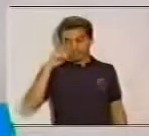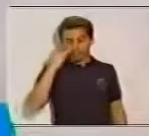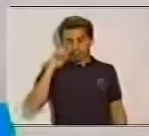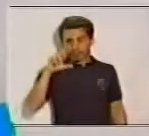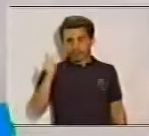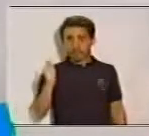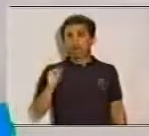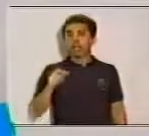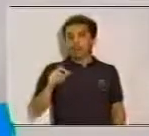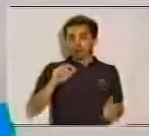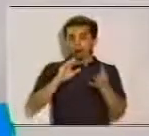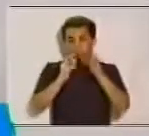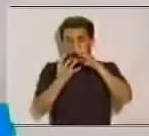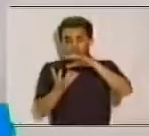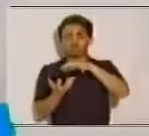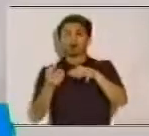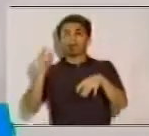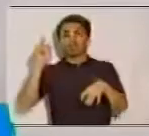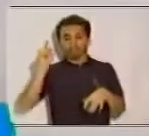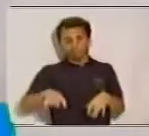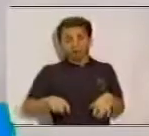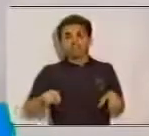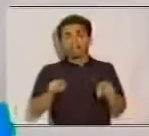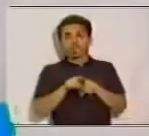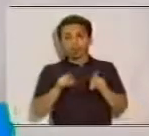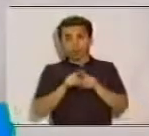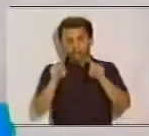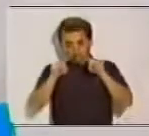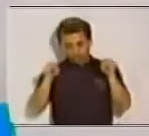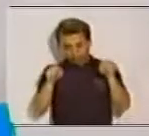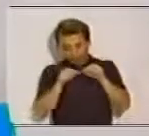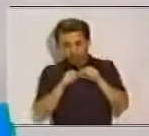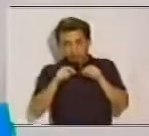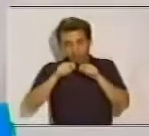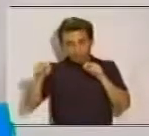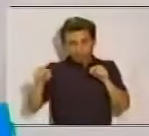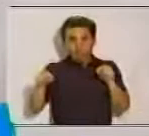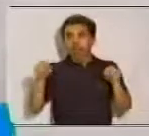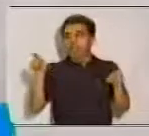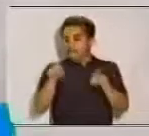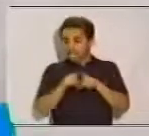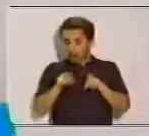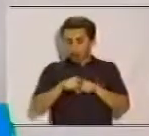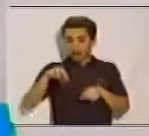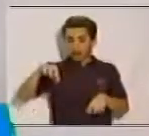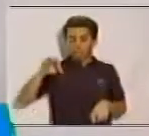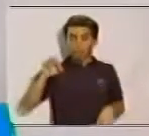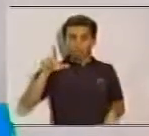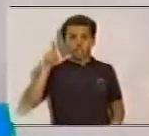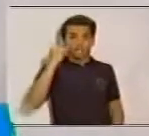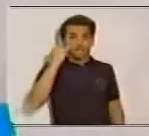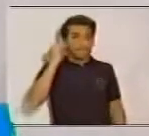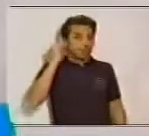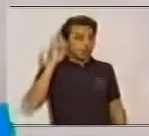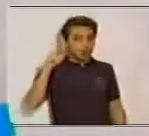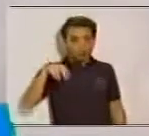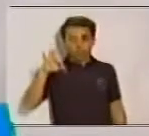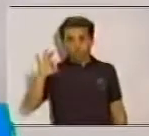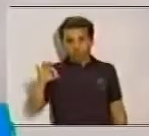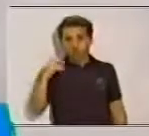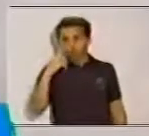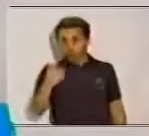la misma figura o el mismo polígono. En este caso, ¿cuál es? El pentágono. ¿Y cuántos